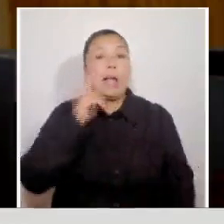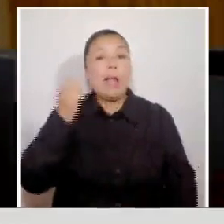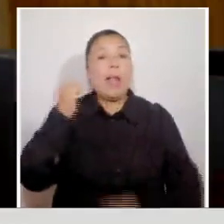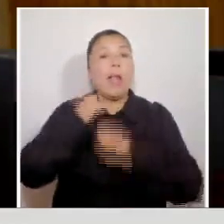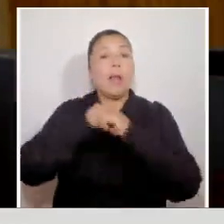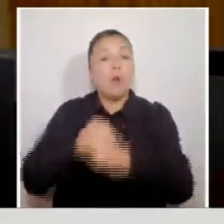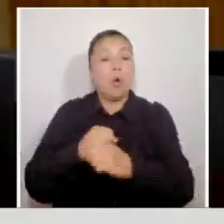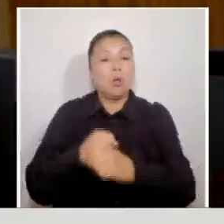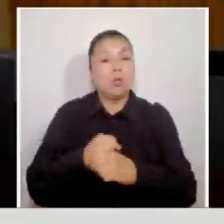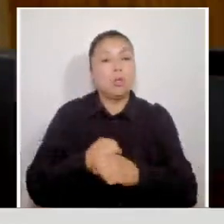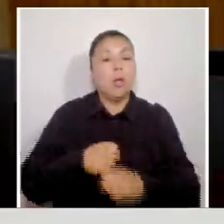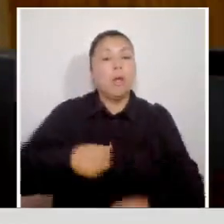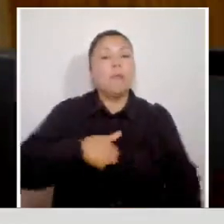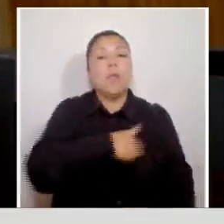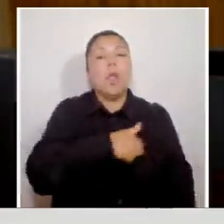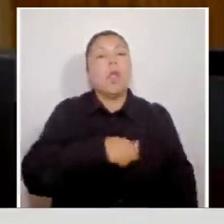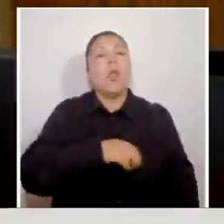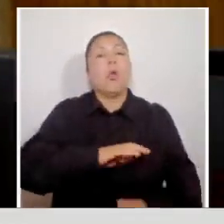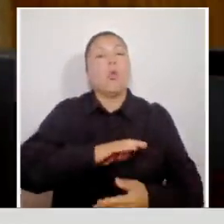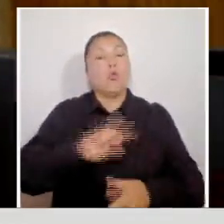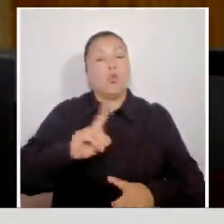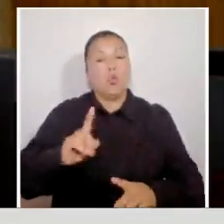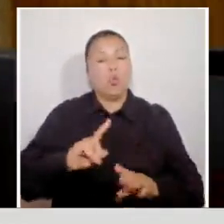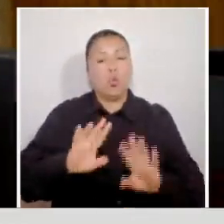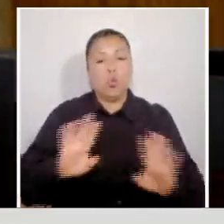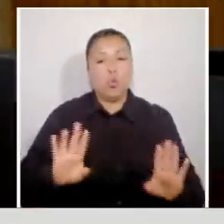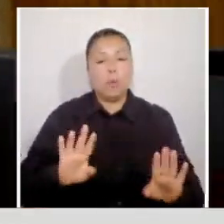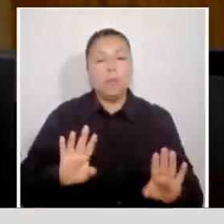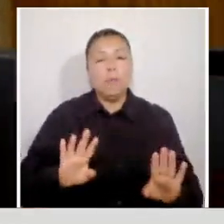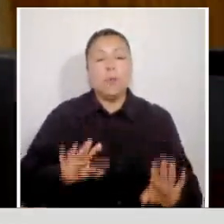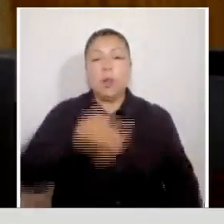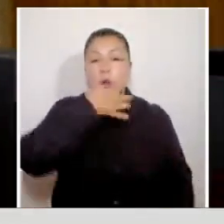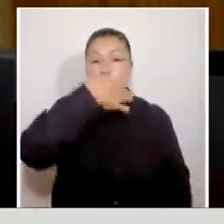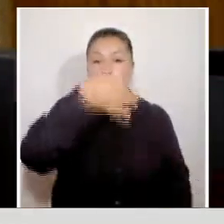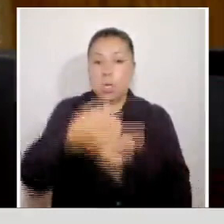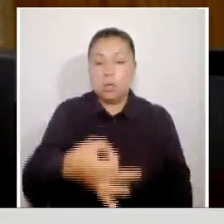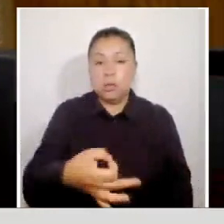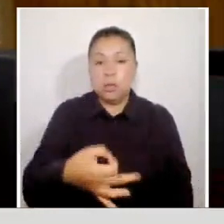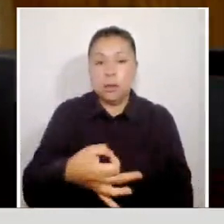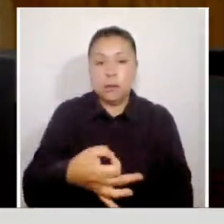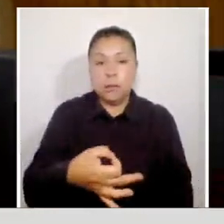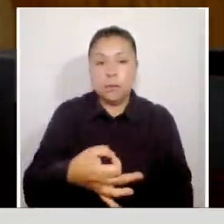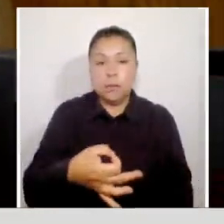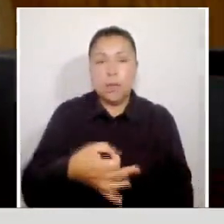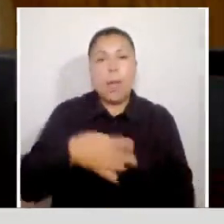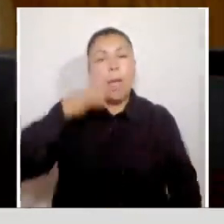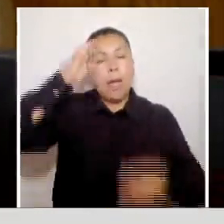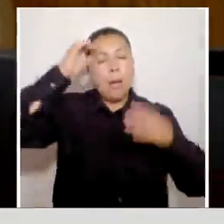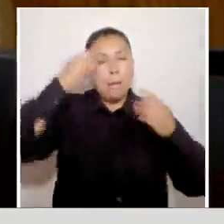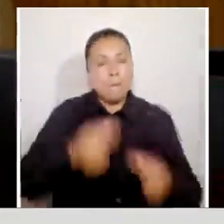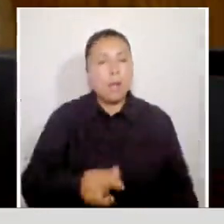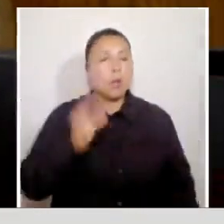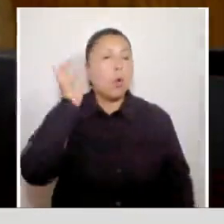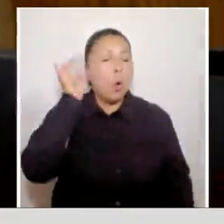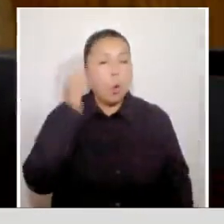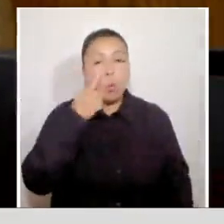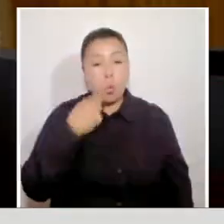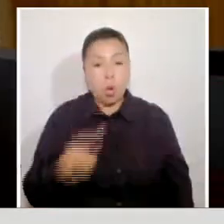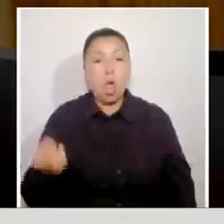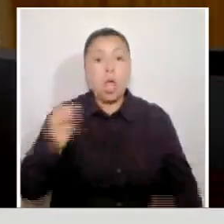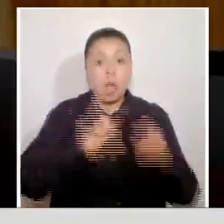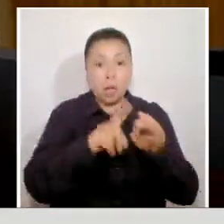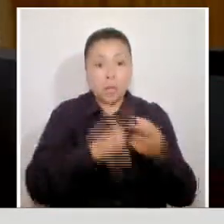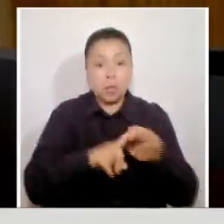todo lo contrario lo que señala expertas y expertos que asistieron es